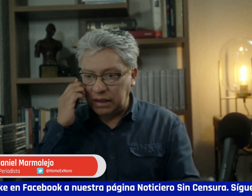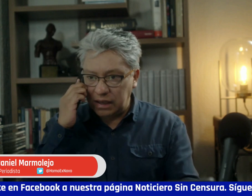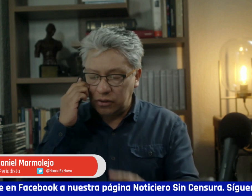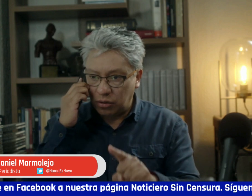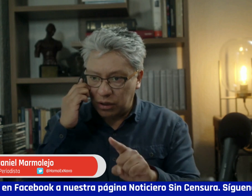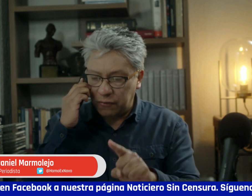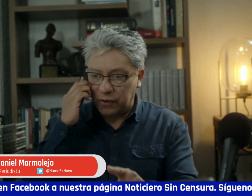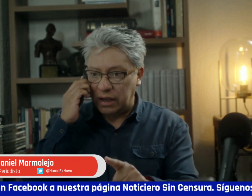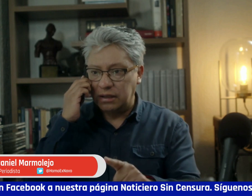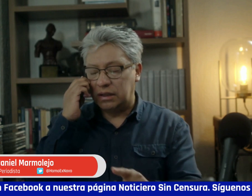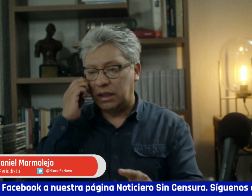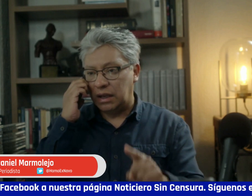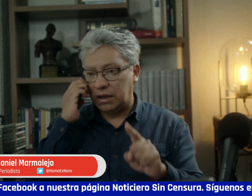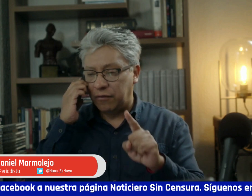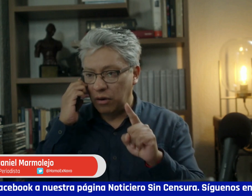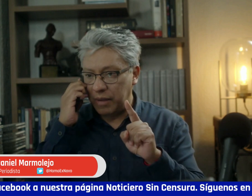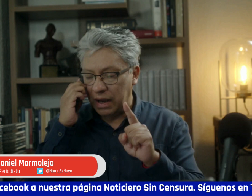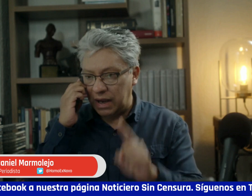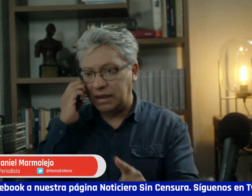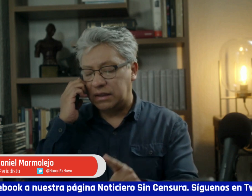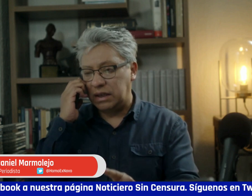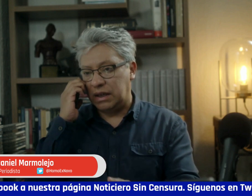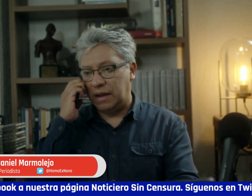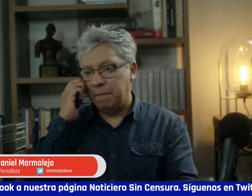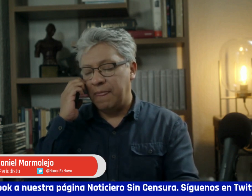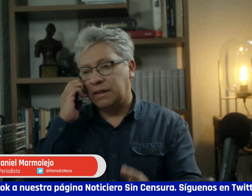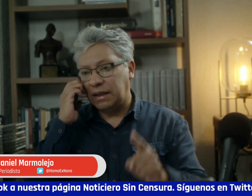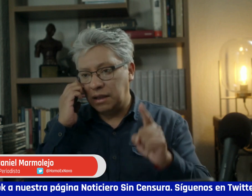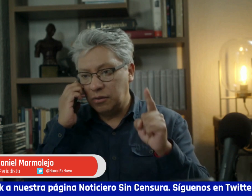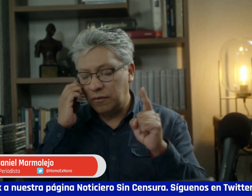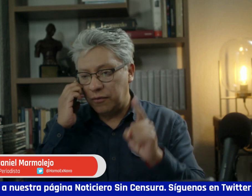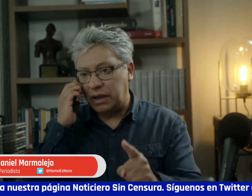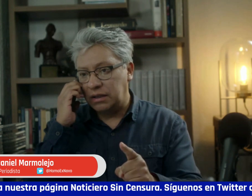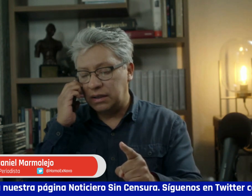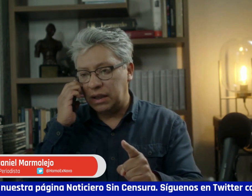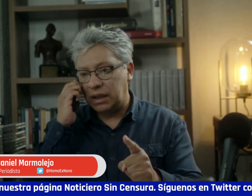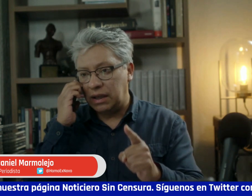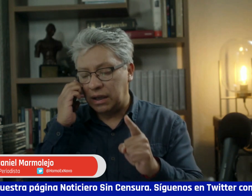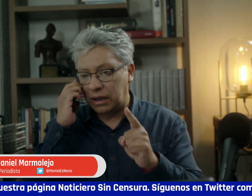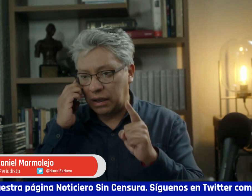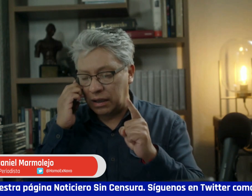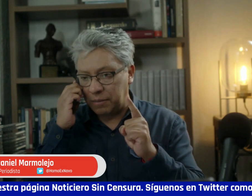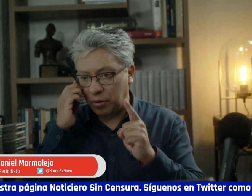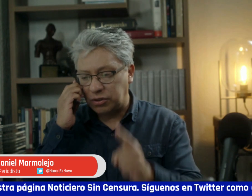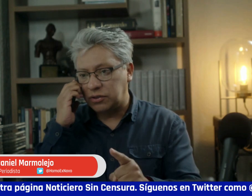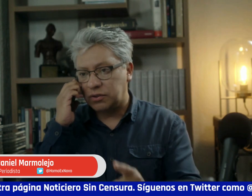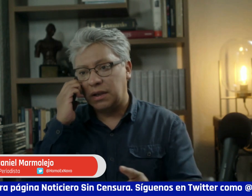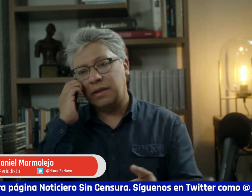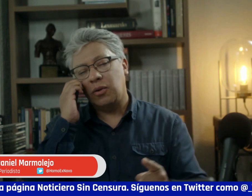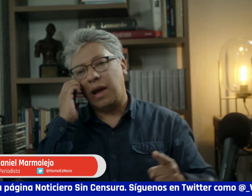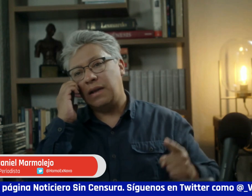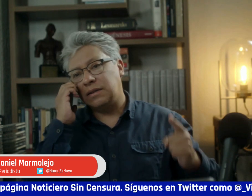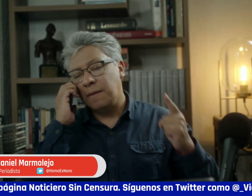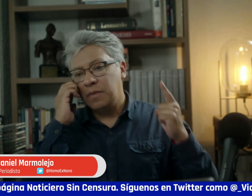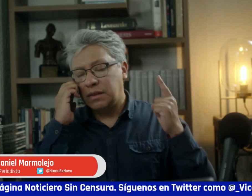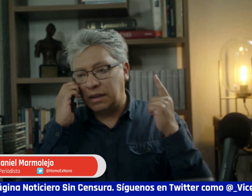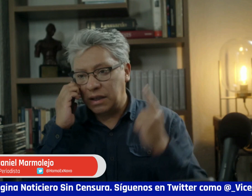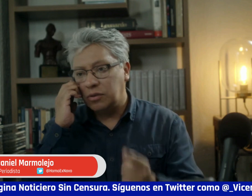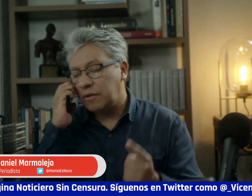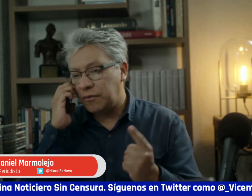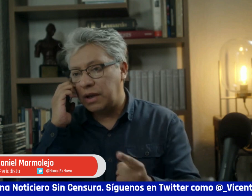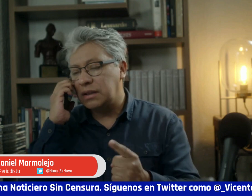que teniendo enfrente la reforma eléctrica, teniendo enfrente procesos